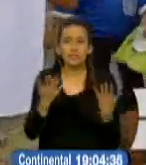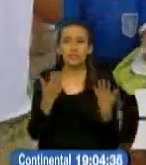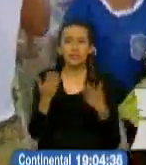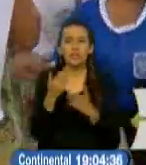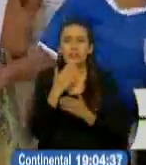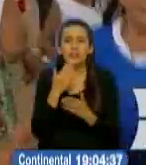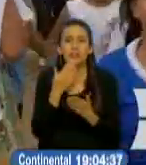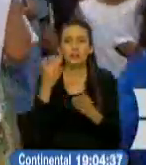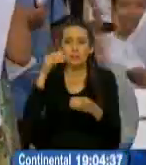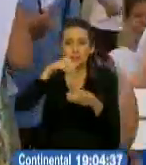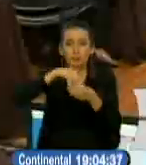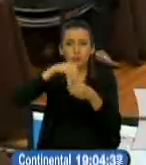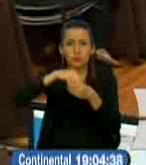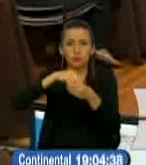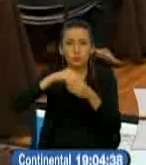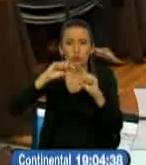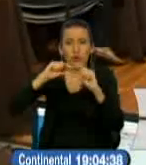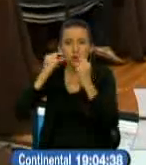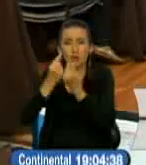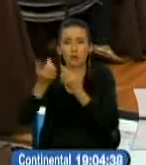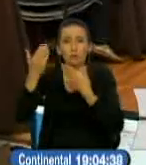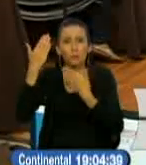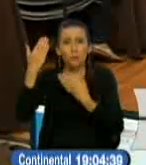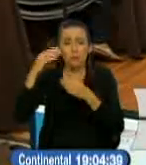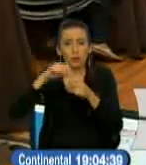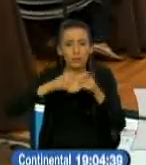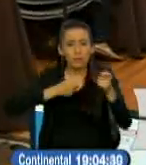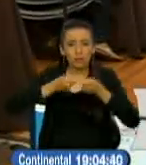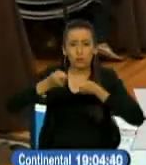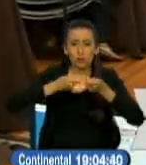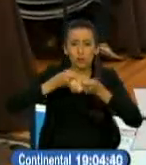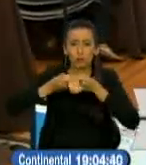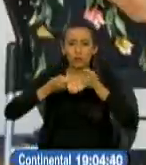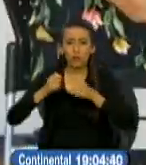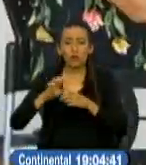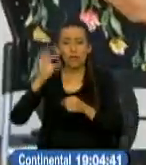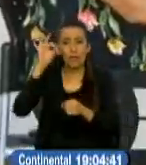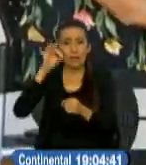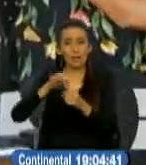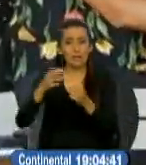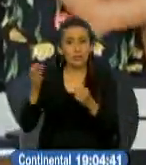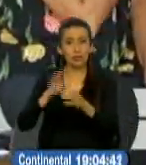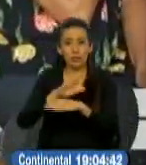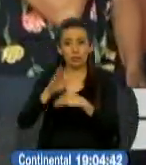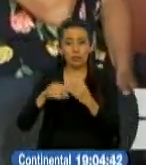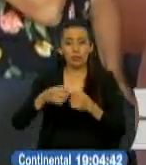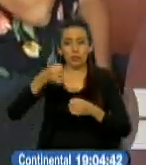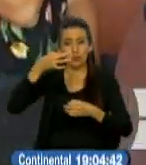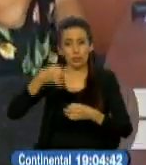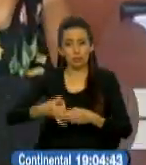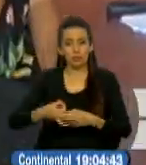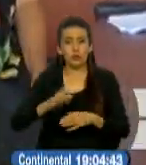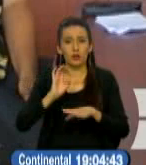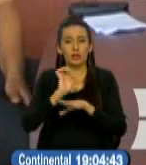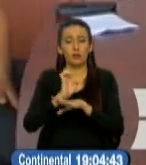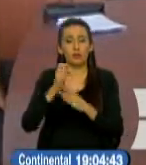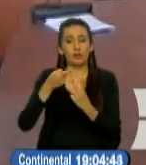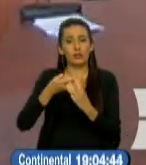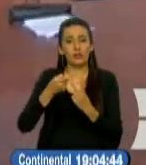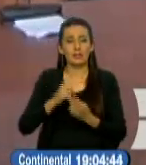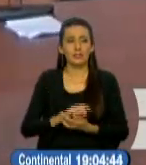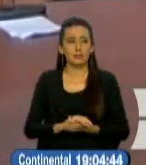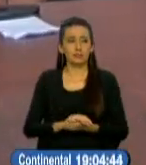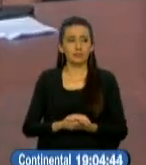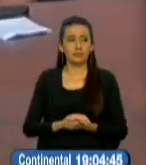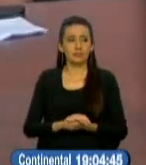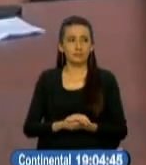de su organización política con relación al control electoral, que advirtió sería estricto. Mirta Carrillo, Ecuador